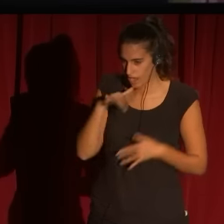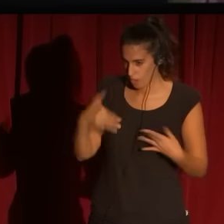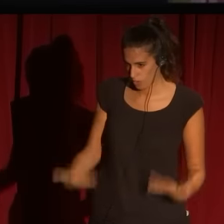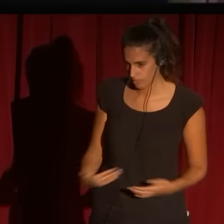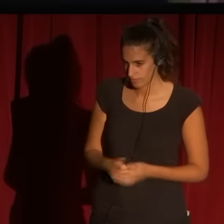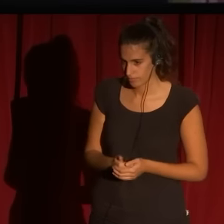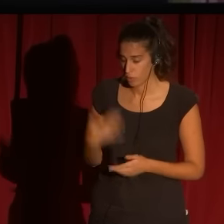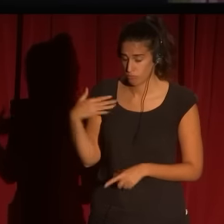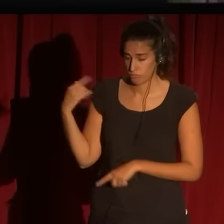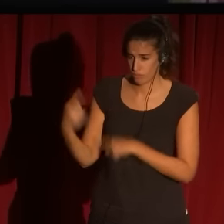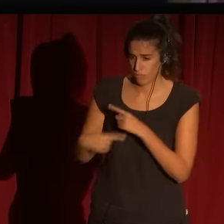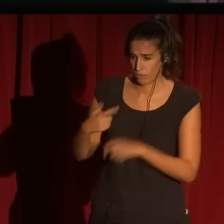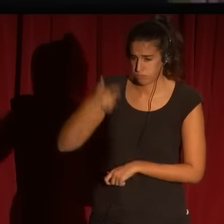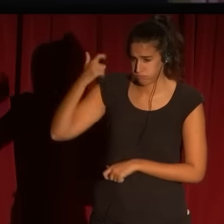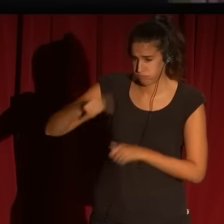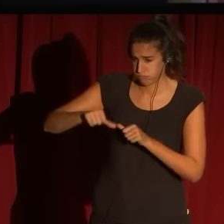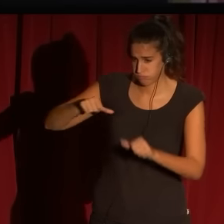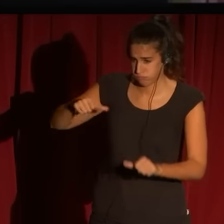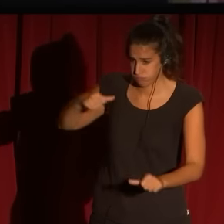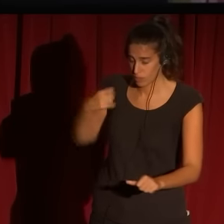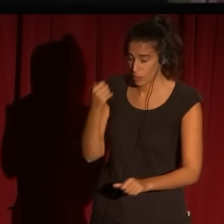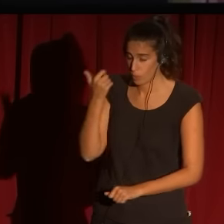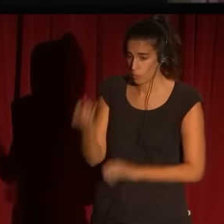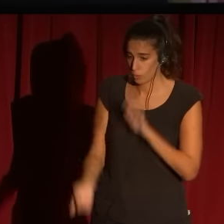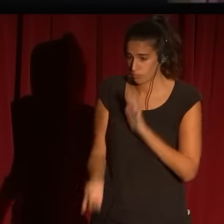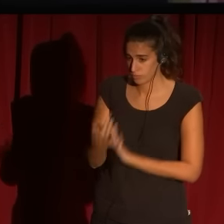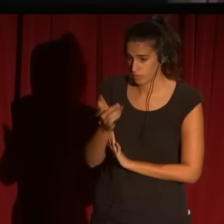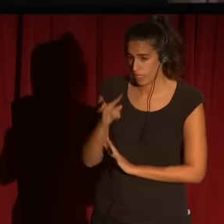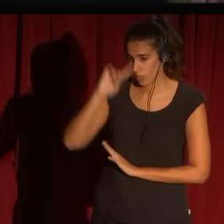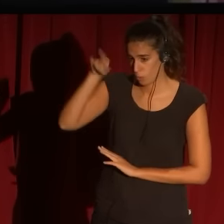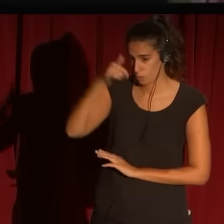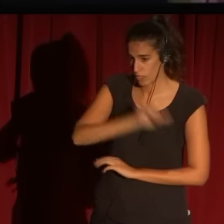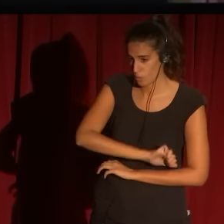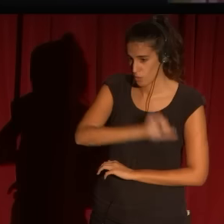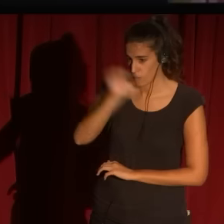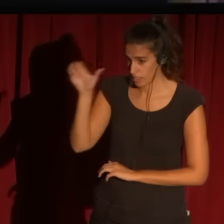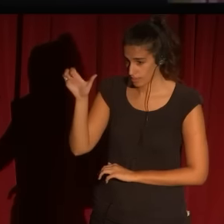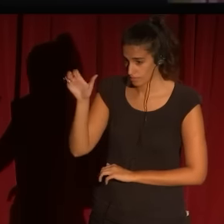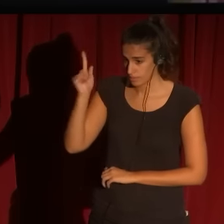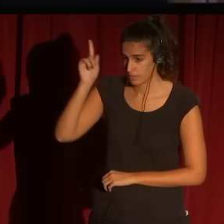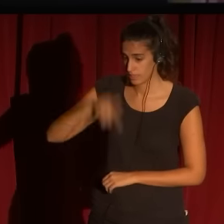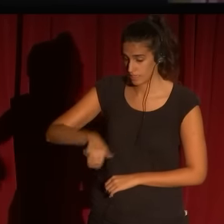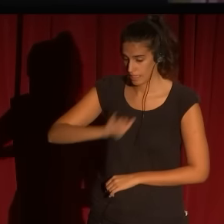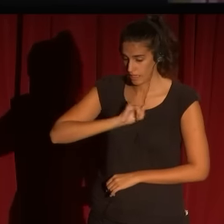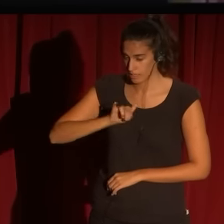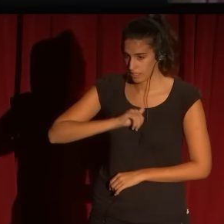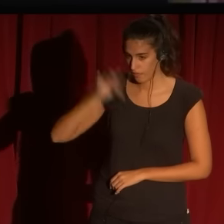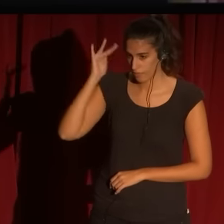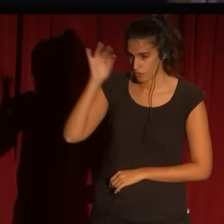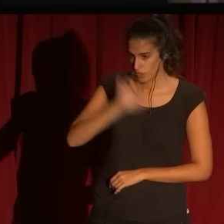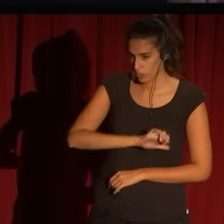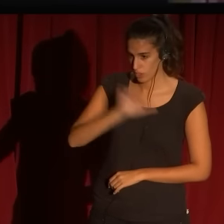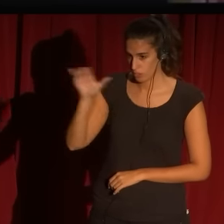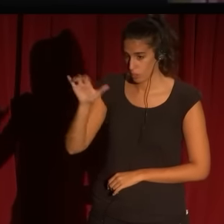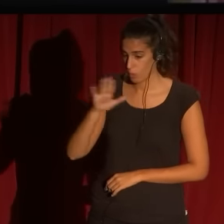esa es una larga tradición que irá creciendo en la la cultura europea que es parte de la identidad filosófica de los europeos